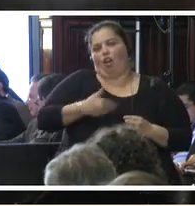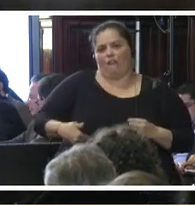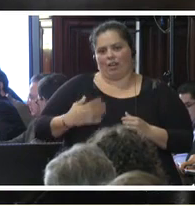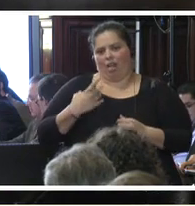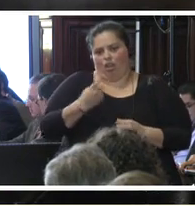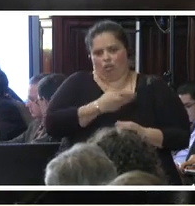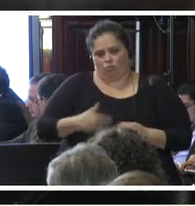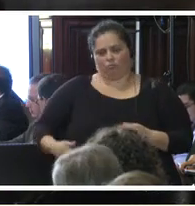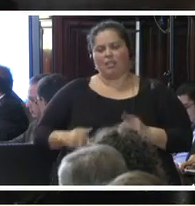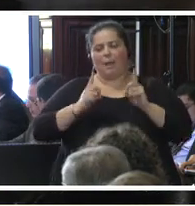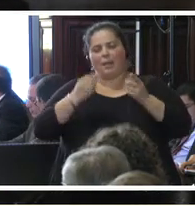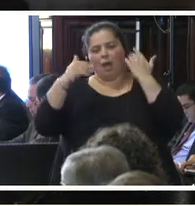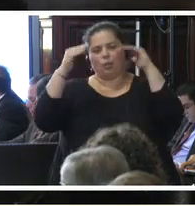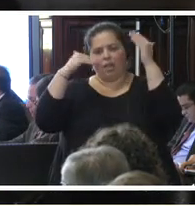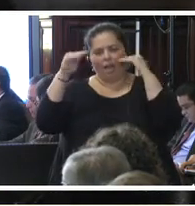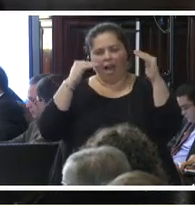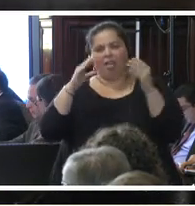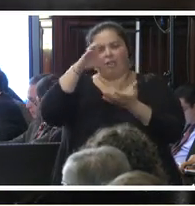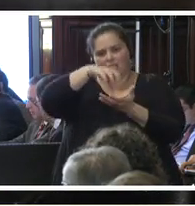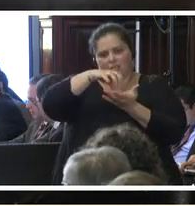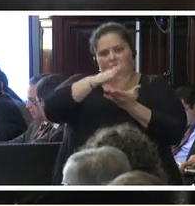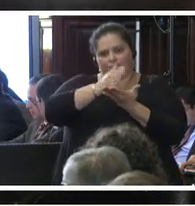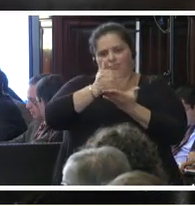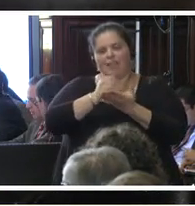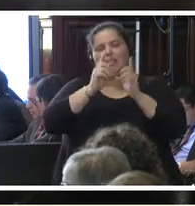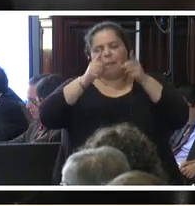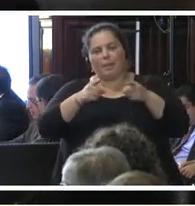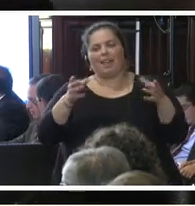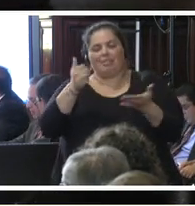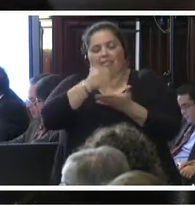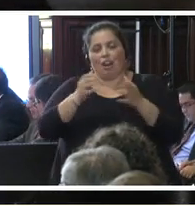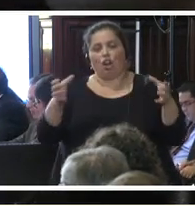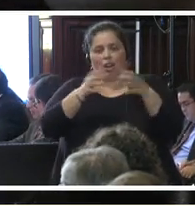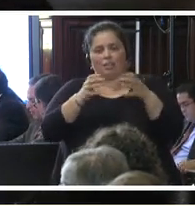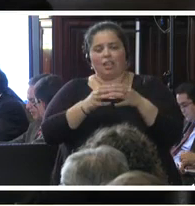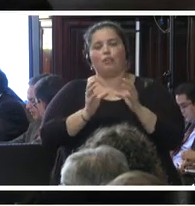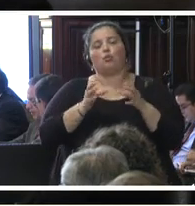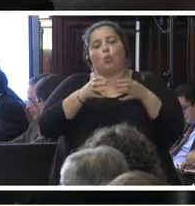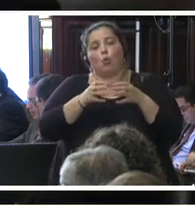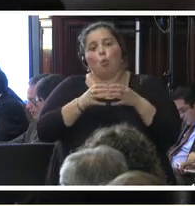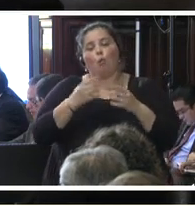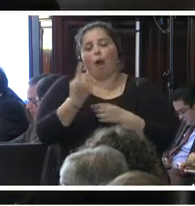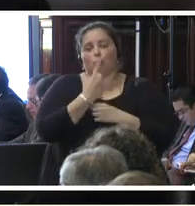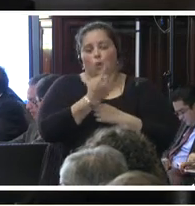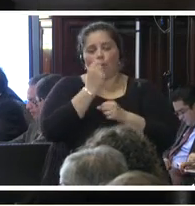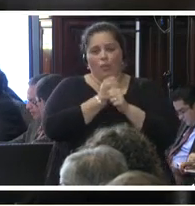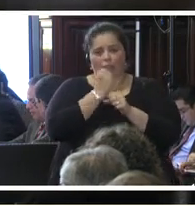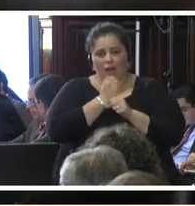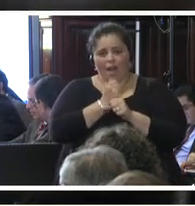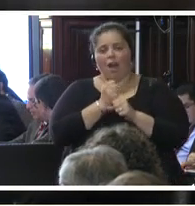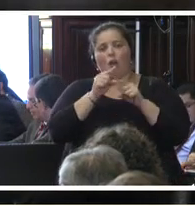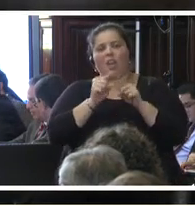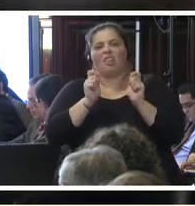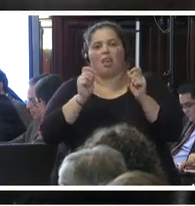autoridades federales, en donde están presentes los colectivos, un grupo autónomo de trabajo que lo conforman las